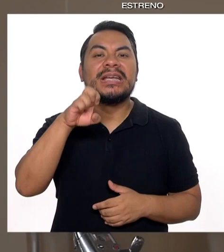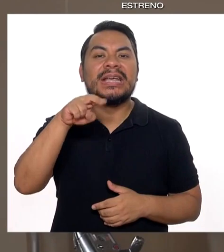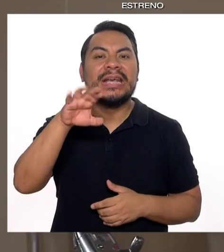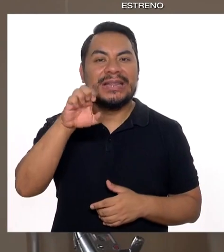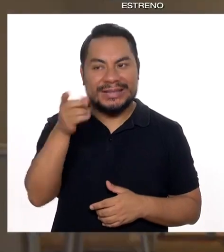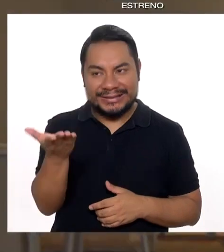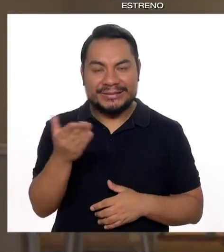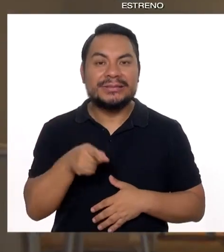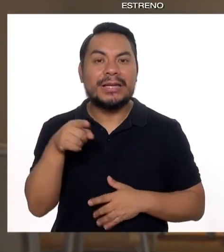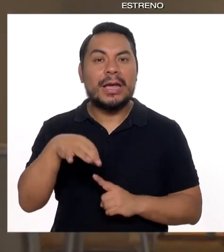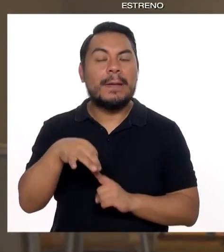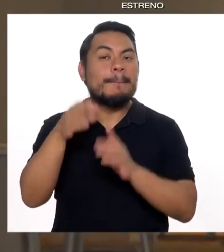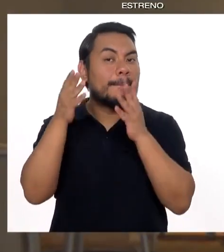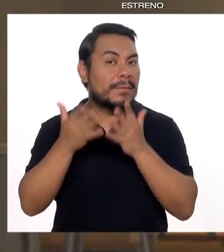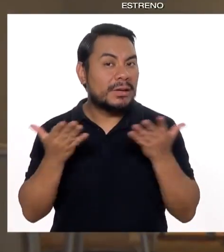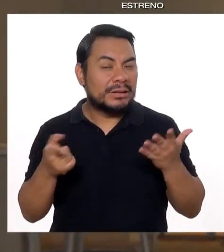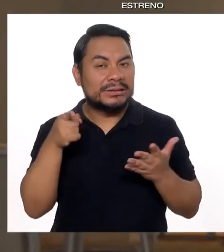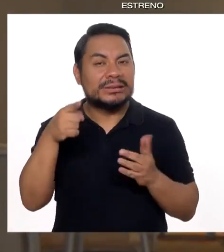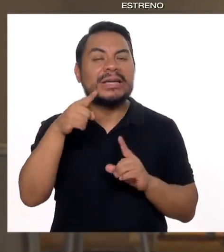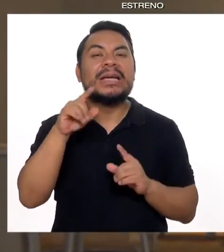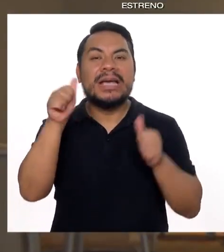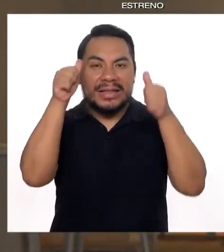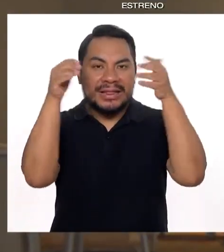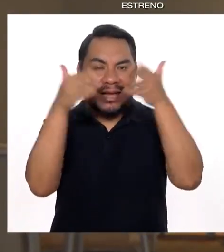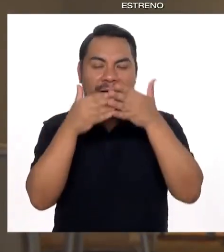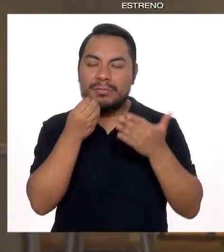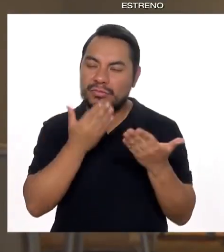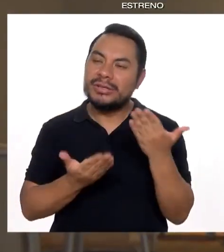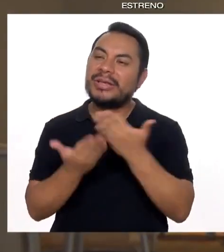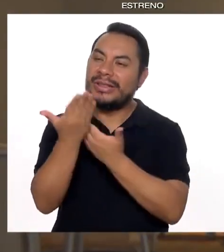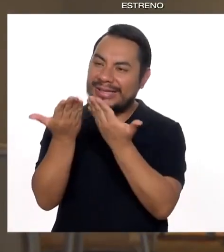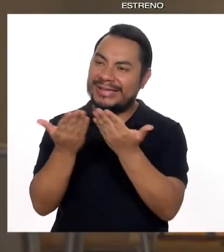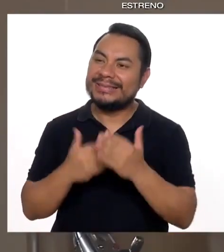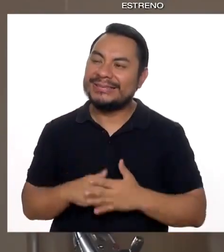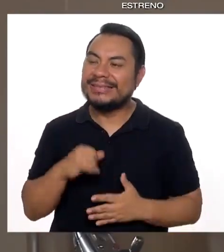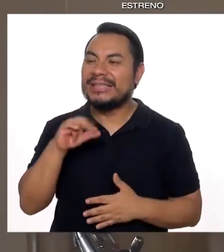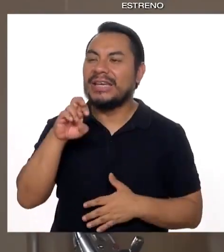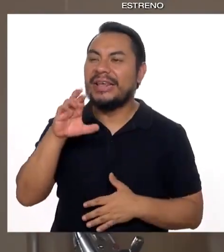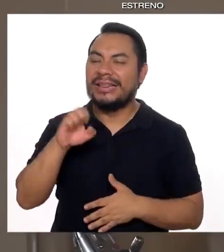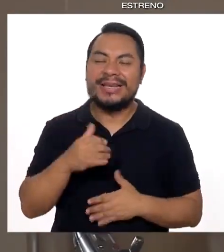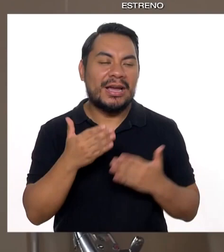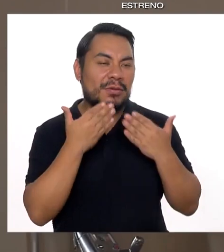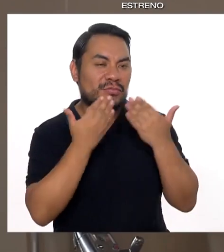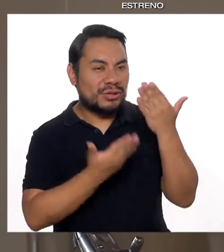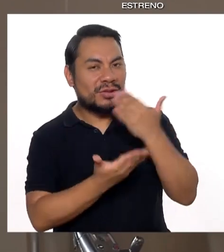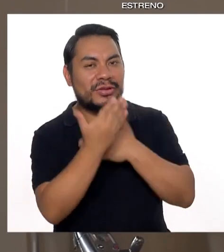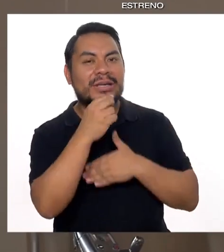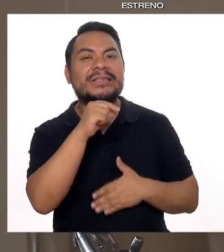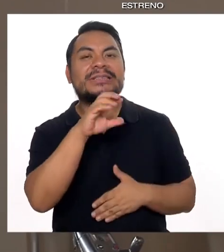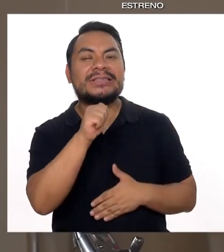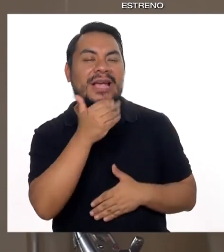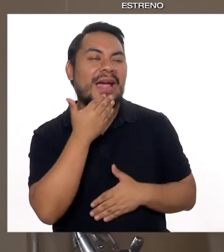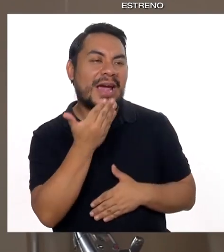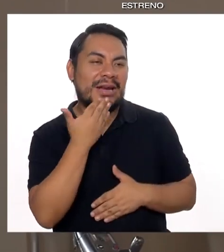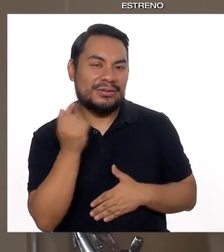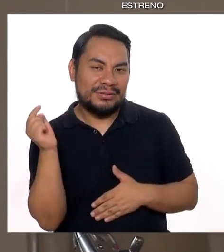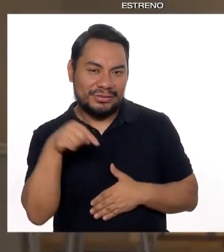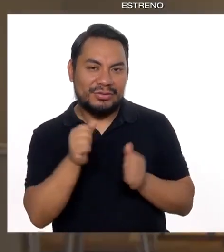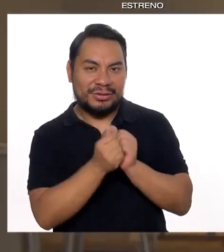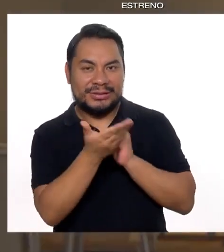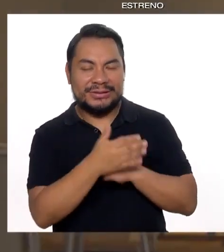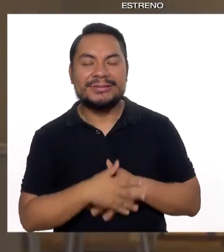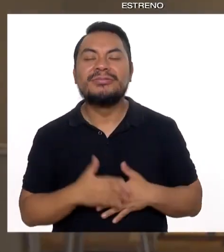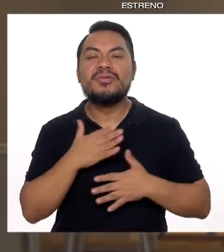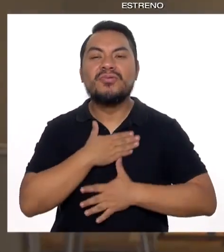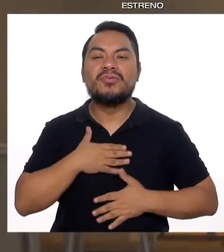Irene Hernández, especialista en TEA. Buenos días, Irene. Buenos días, Gina. Encantada de estar aquí nuevamente contigo.